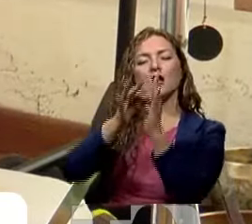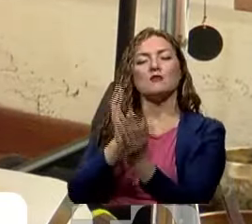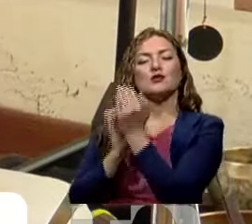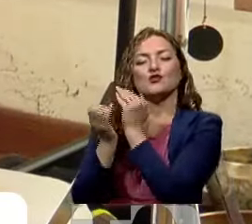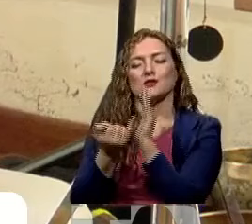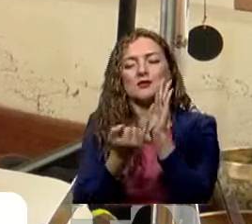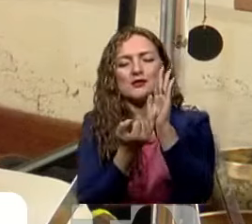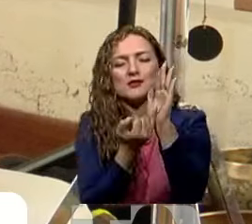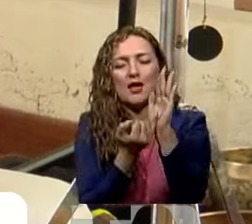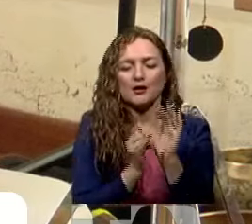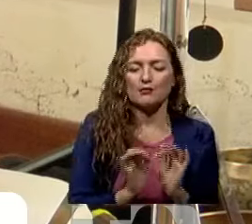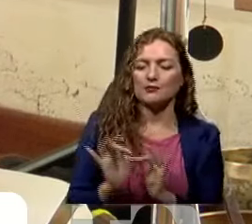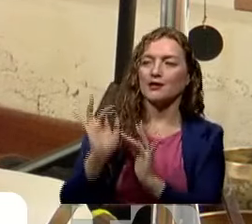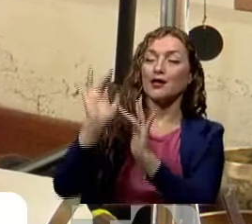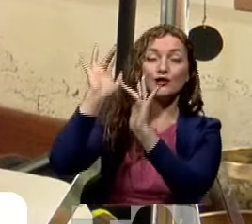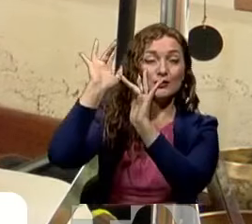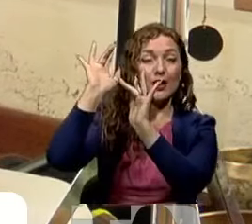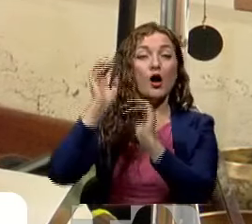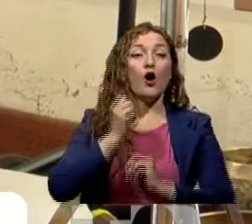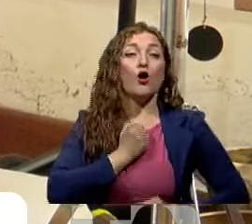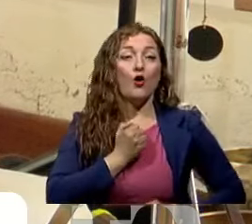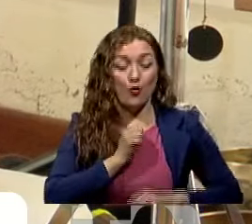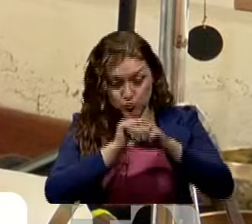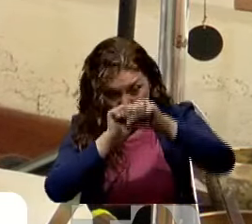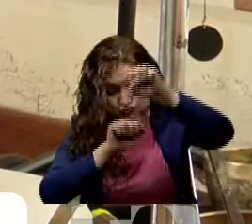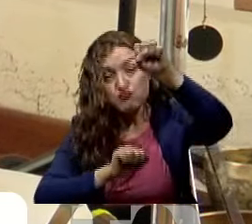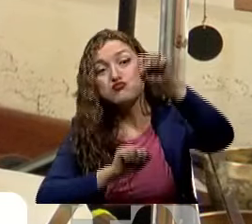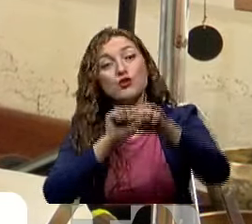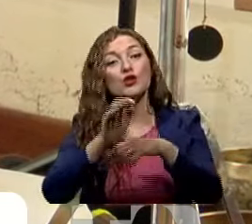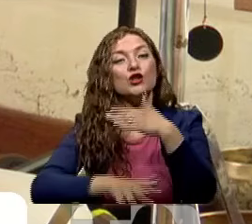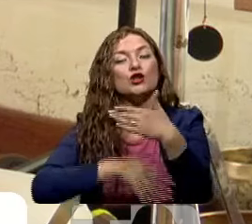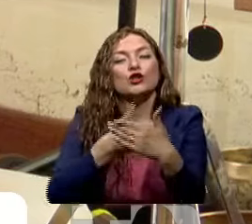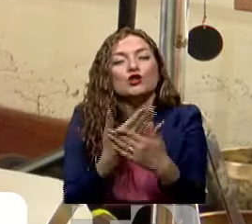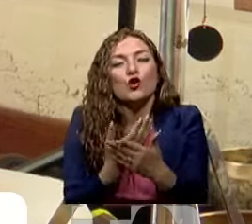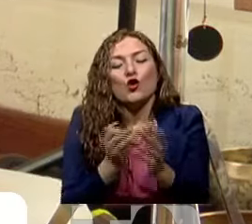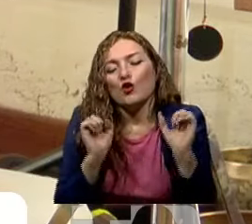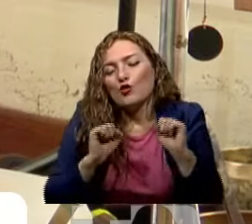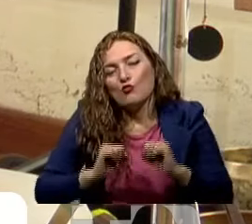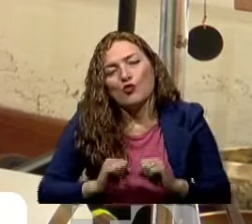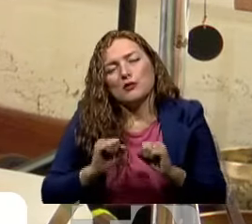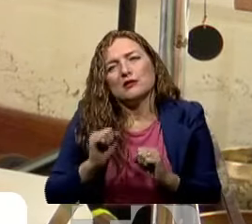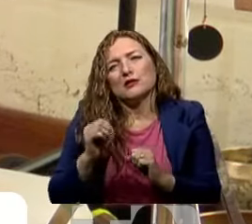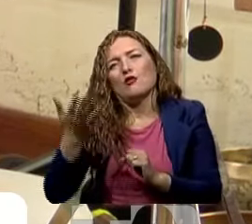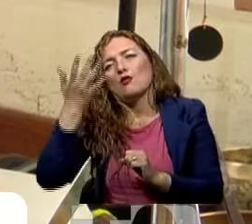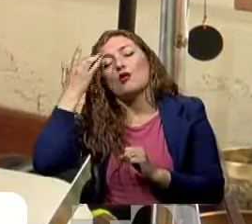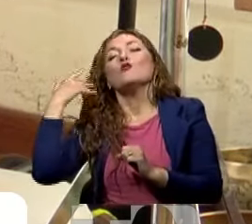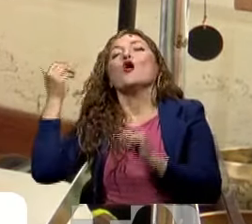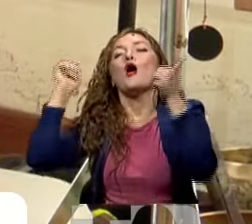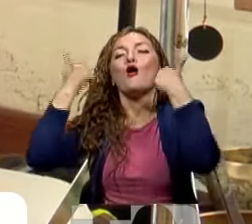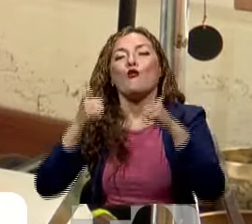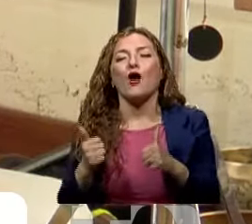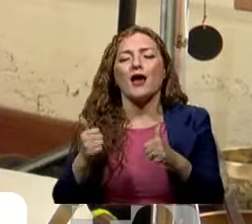nuestra esperanza. En Imayeras yo descubrí que todos tenemos una ancestra, alguna abuela,